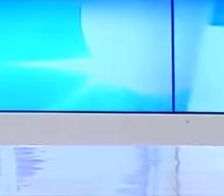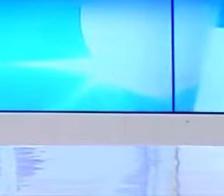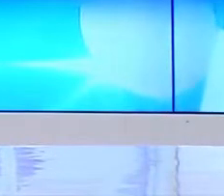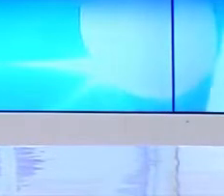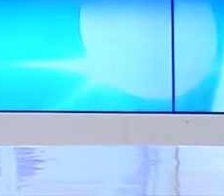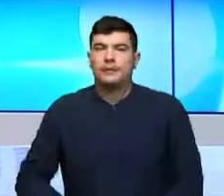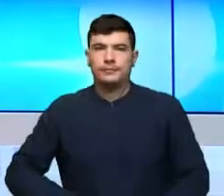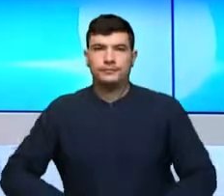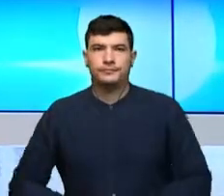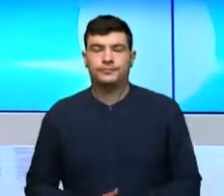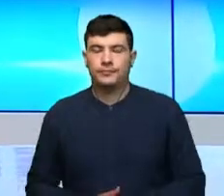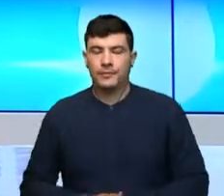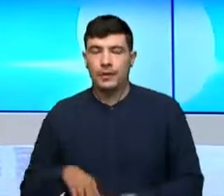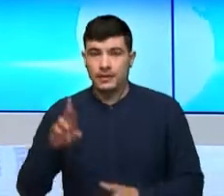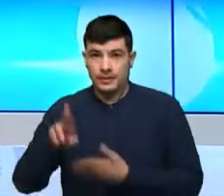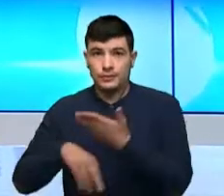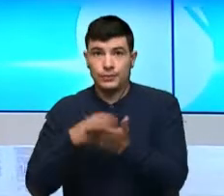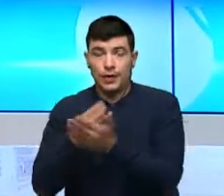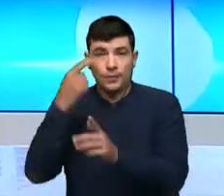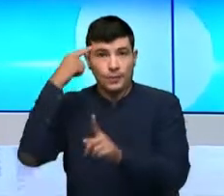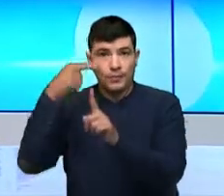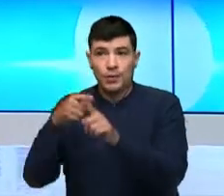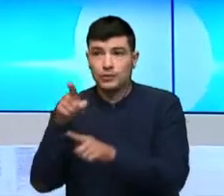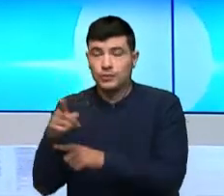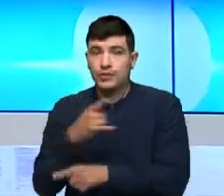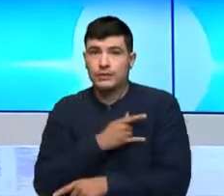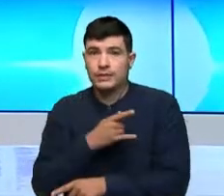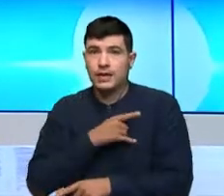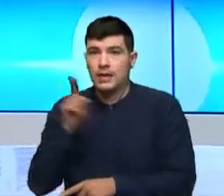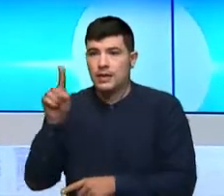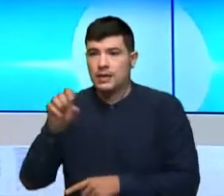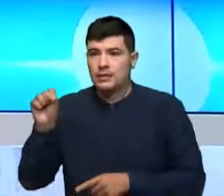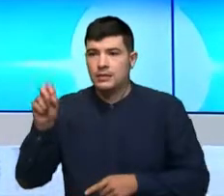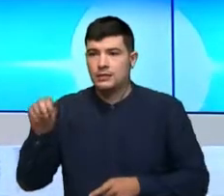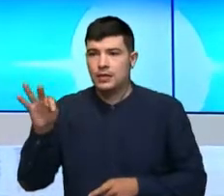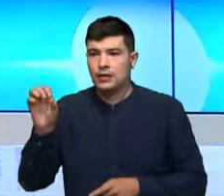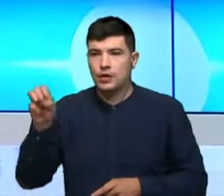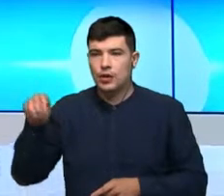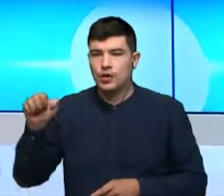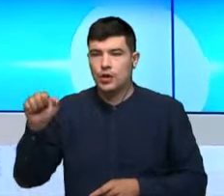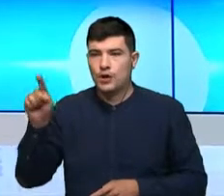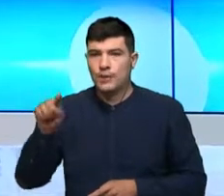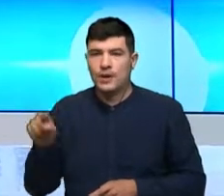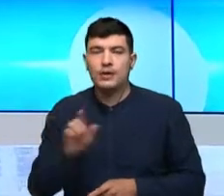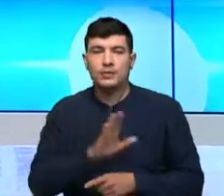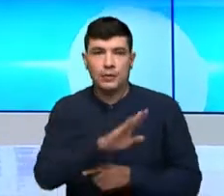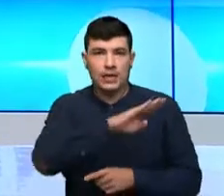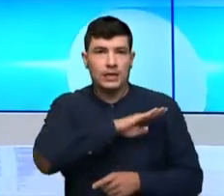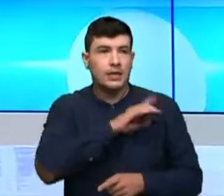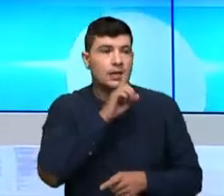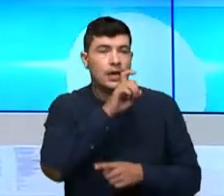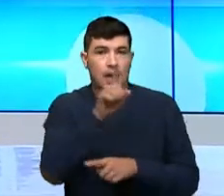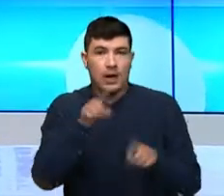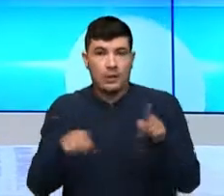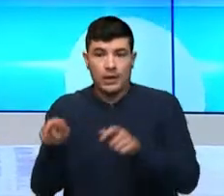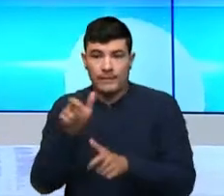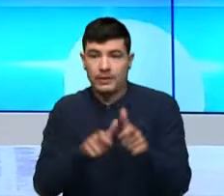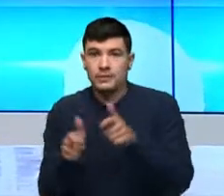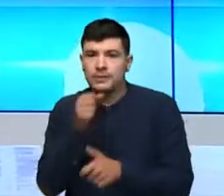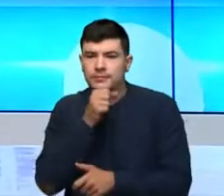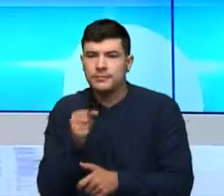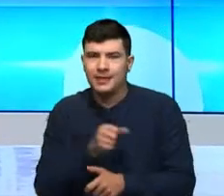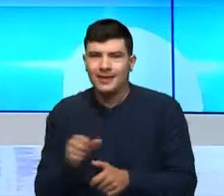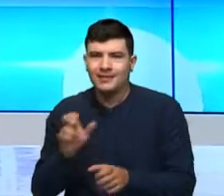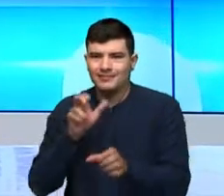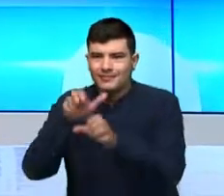y como resultado del convenio entre la universidad santo tomás y la alcaldía de bucaramanga varios adultos mayores que hacen parte de los centros vidas de